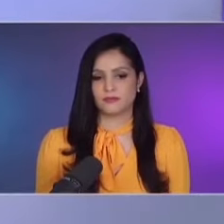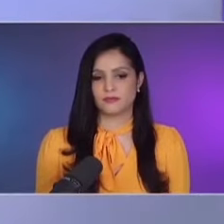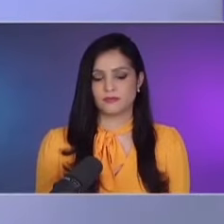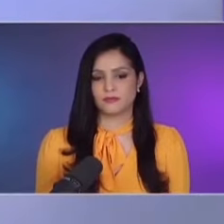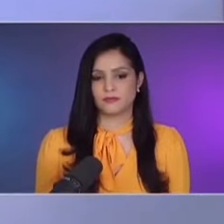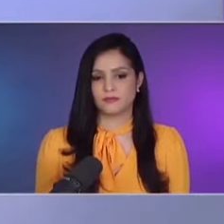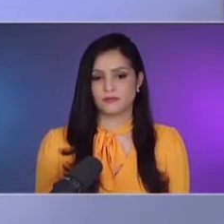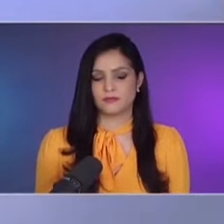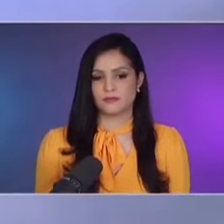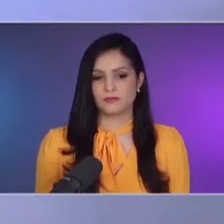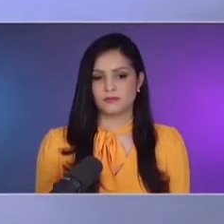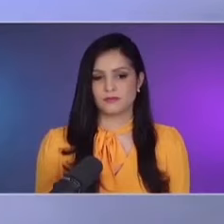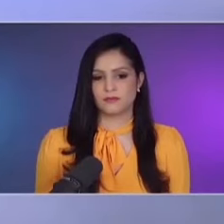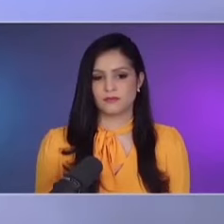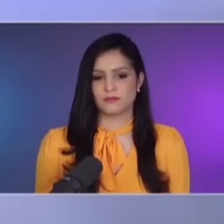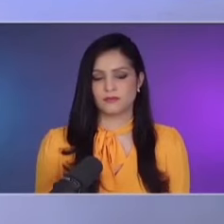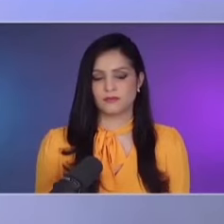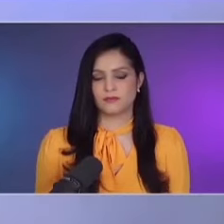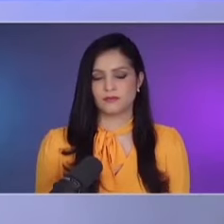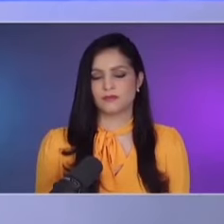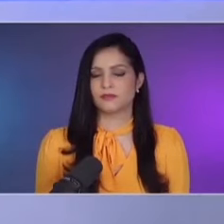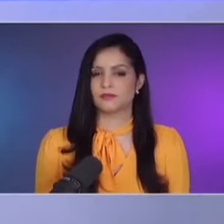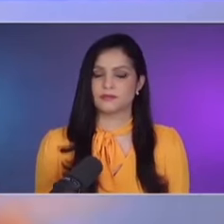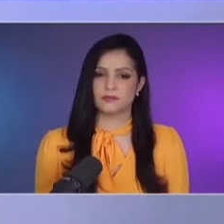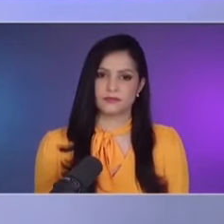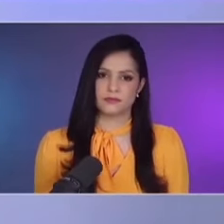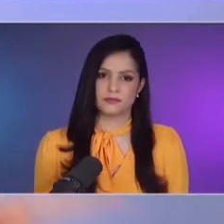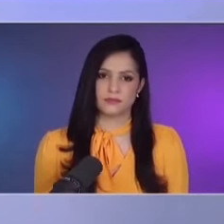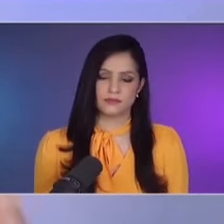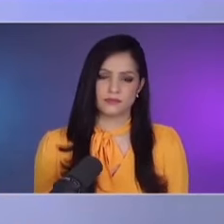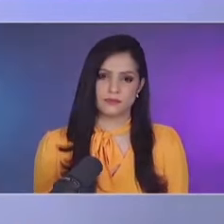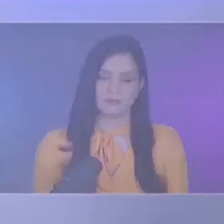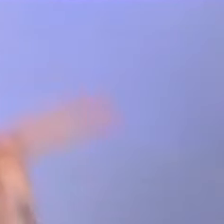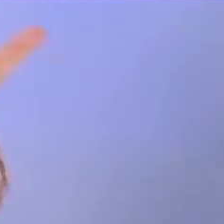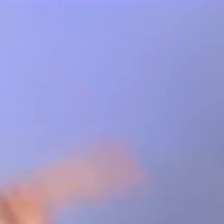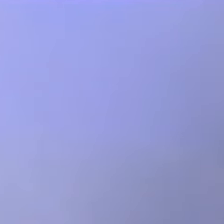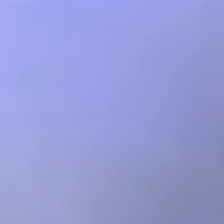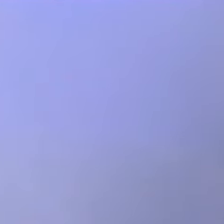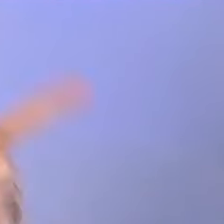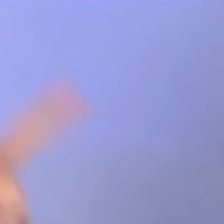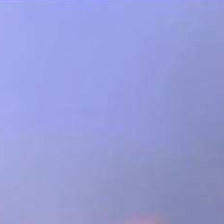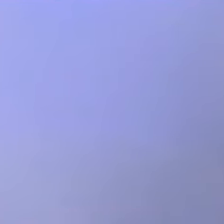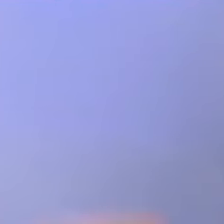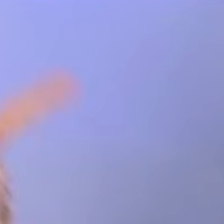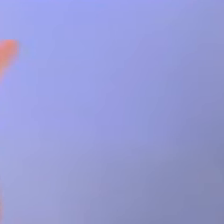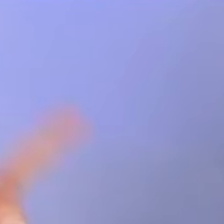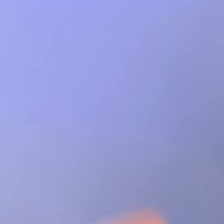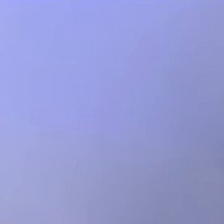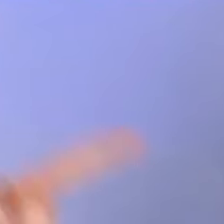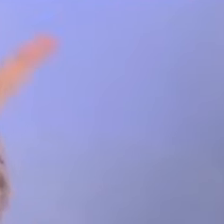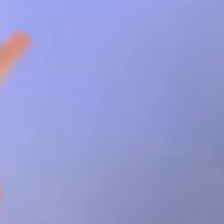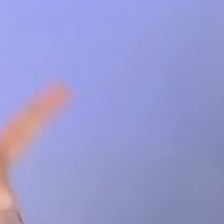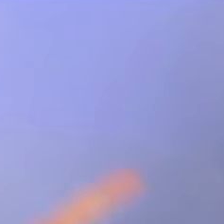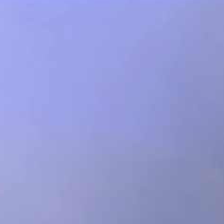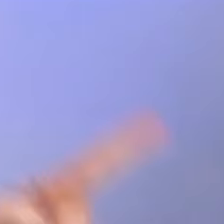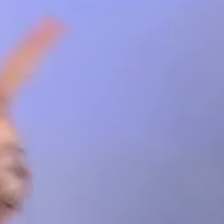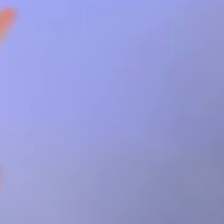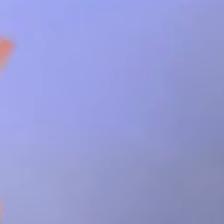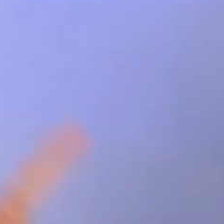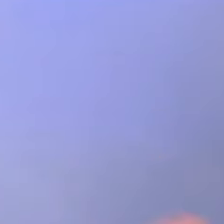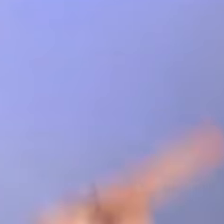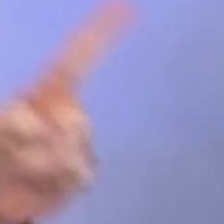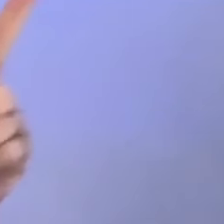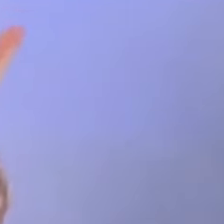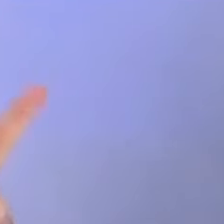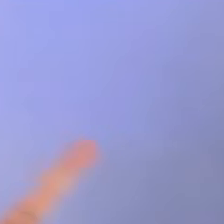para que la cultura se se propague estimular fomentar incentivar estimular promover desarrollar